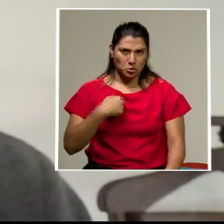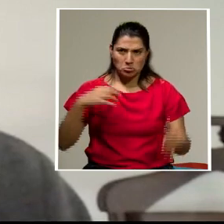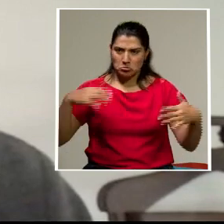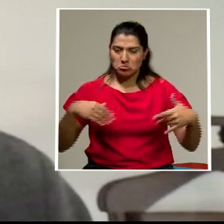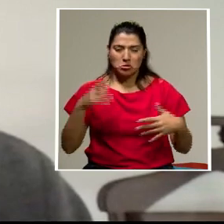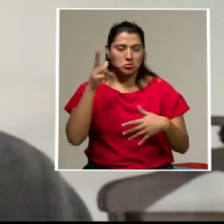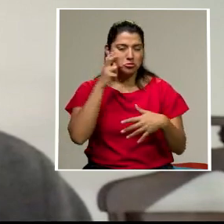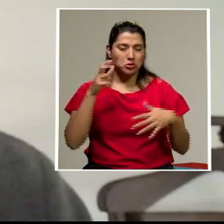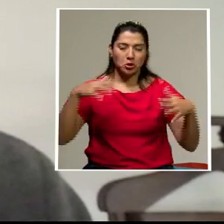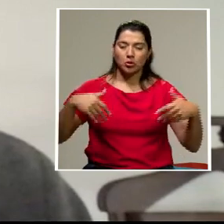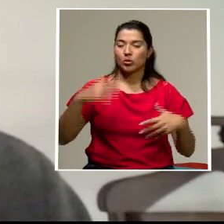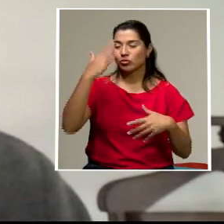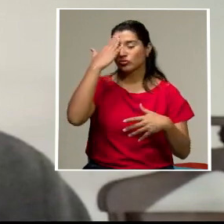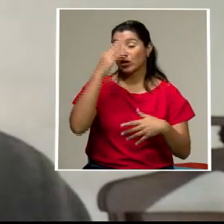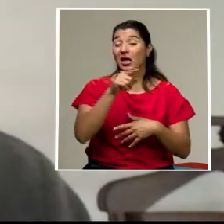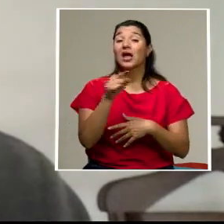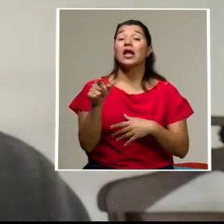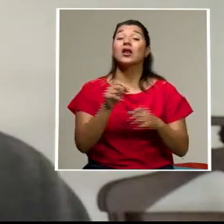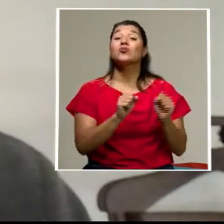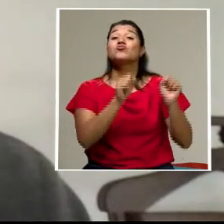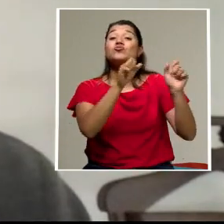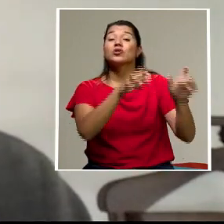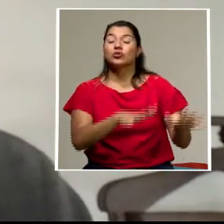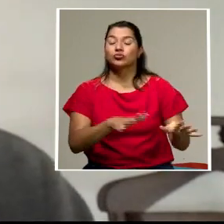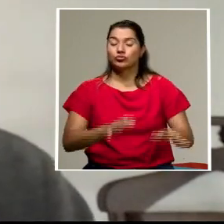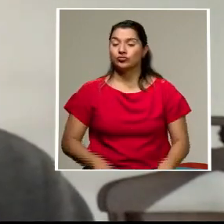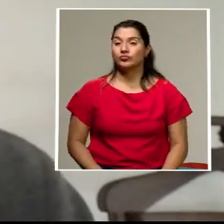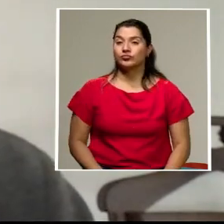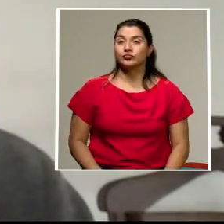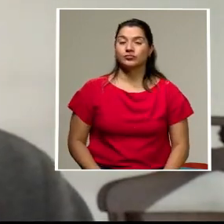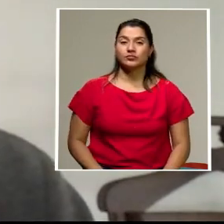tenido conocimiento que él haya renunciado a ese cargo.